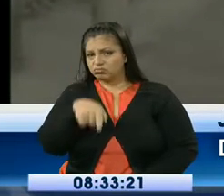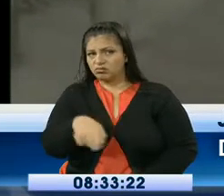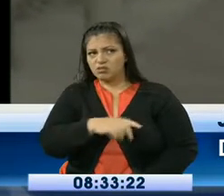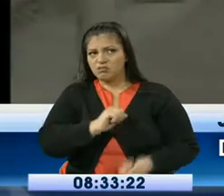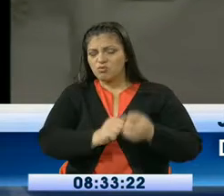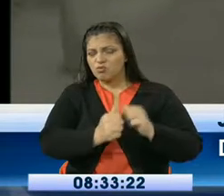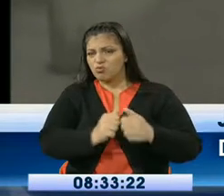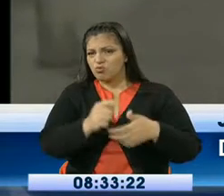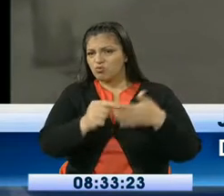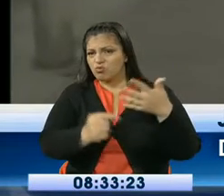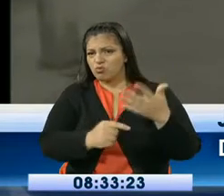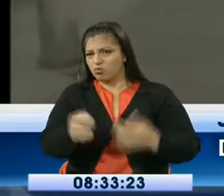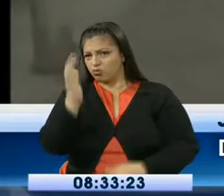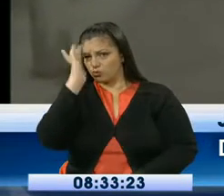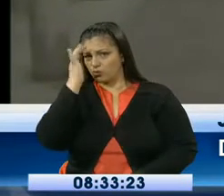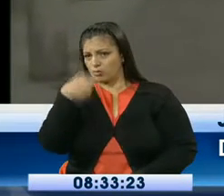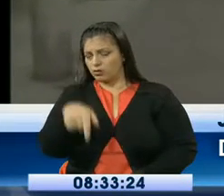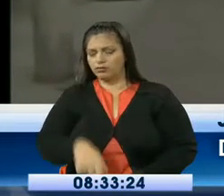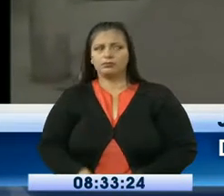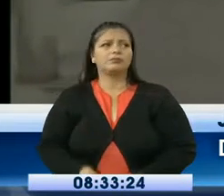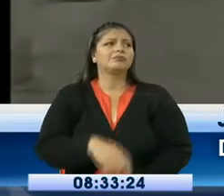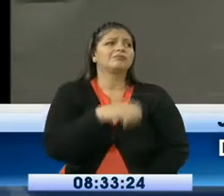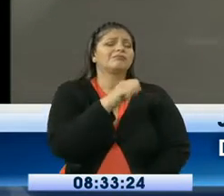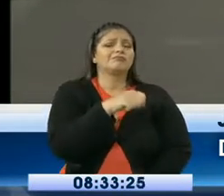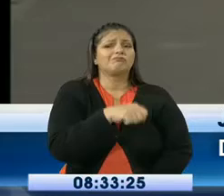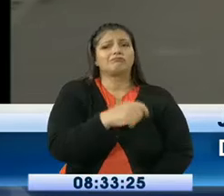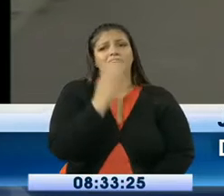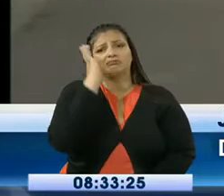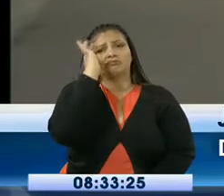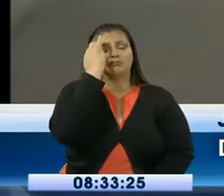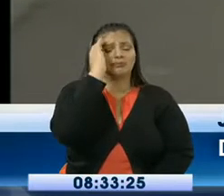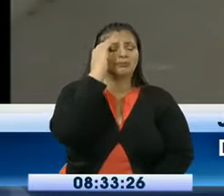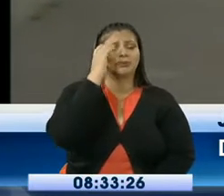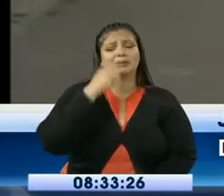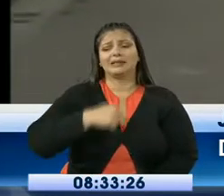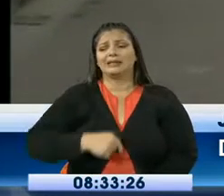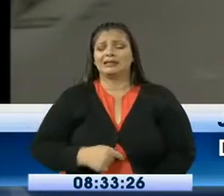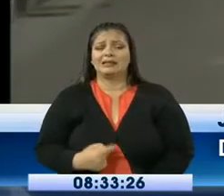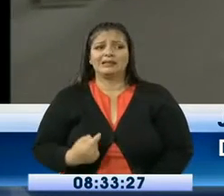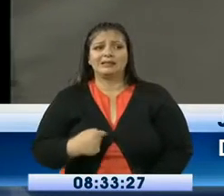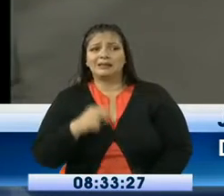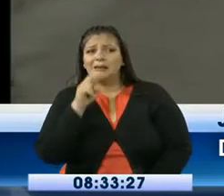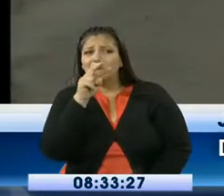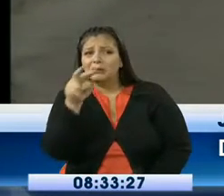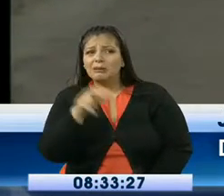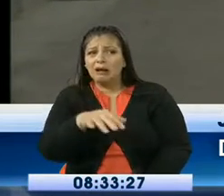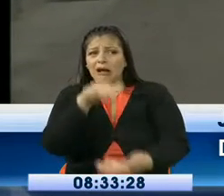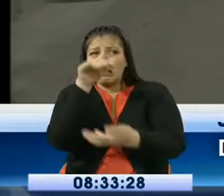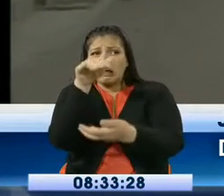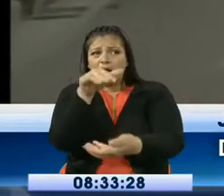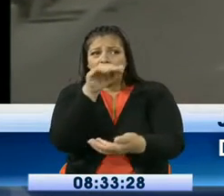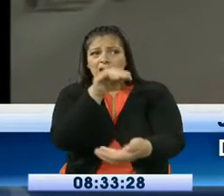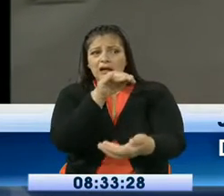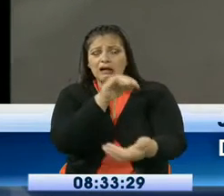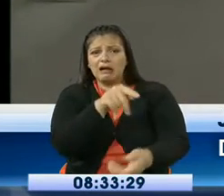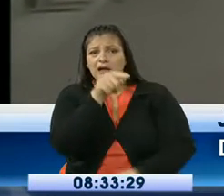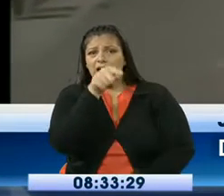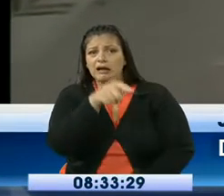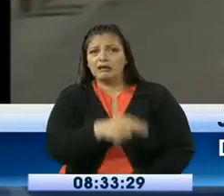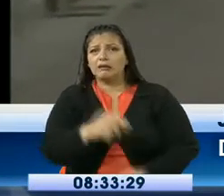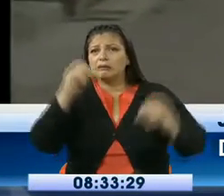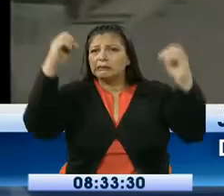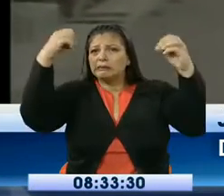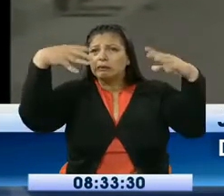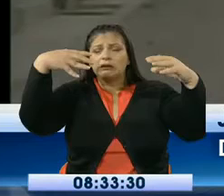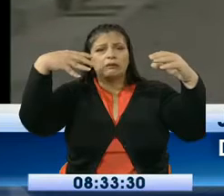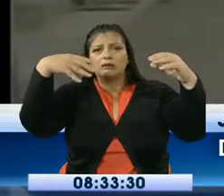Así es. Venga por acá, por favor. Me preocupa, lo único, le digo yo, es de esos sacos, la zanja, las luminarias más que nada. Yo